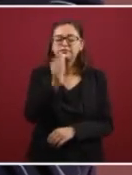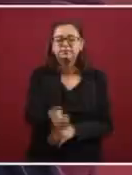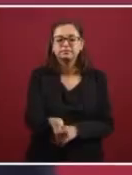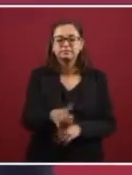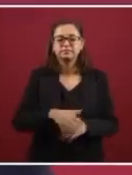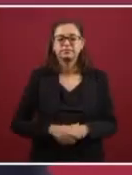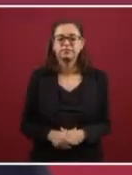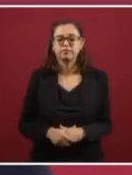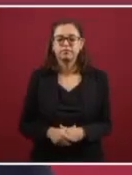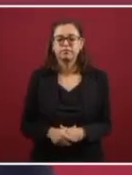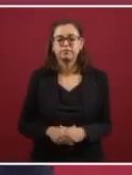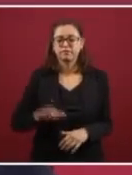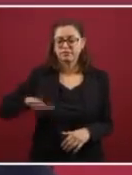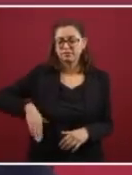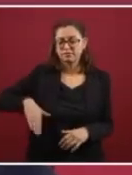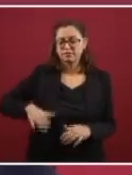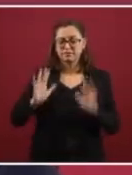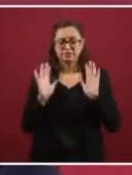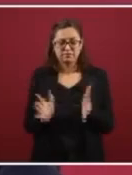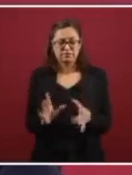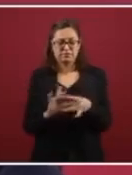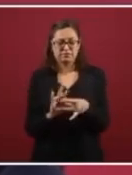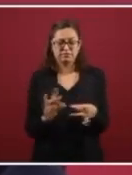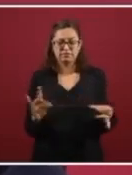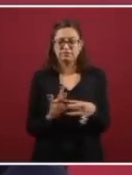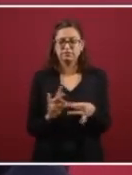Lo acabo de mencionar.